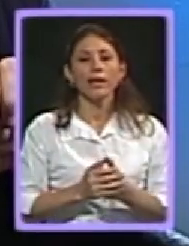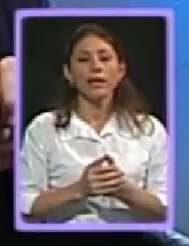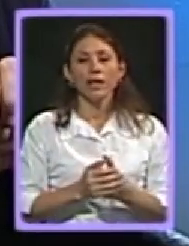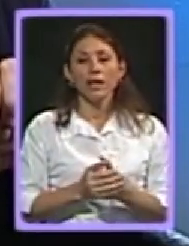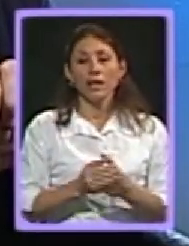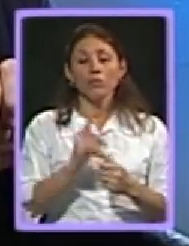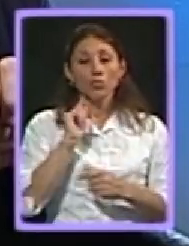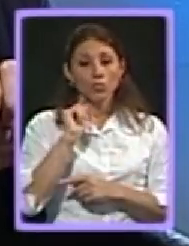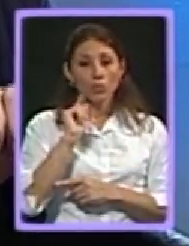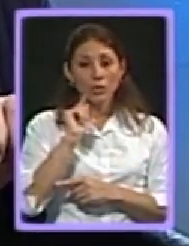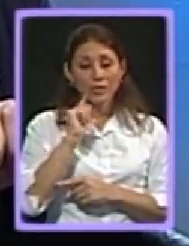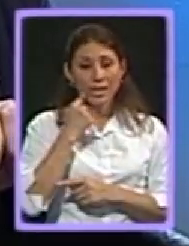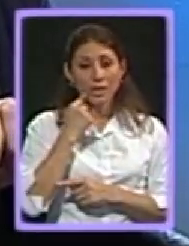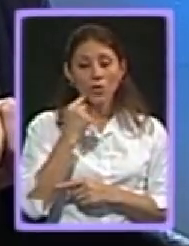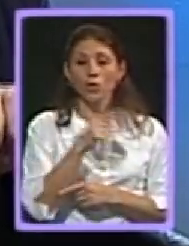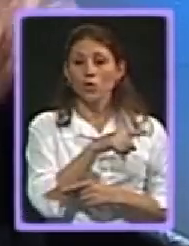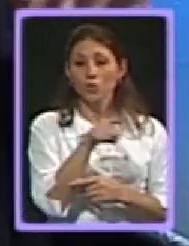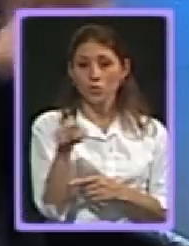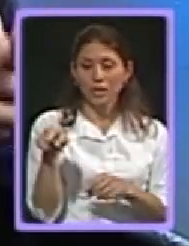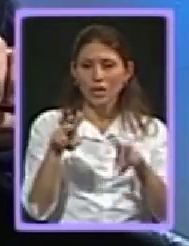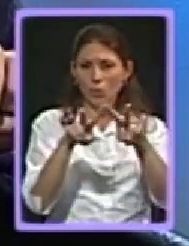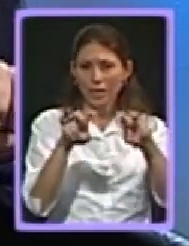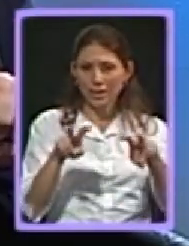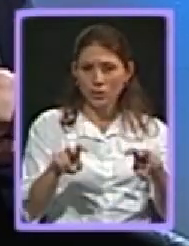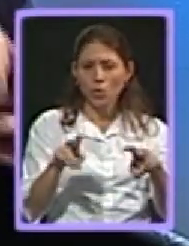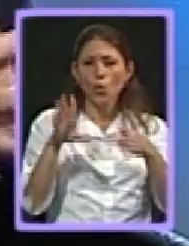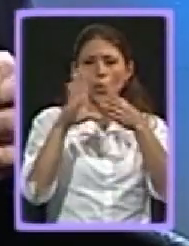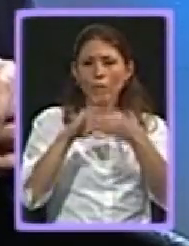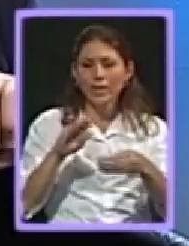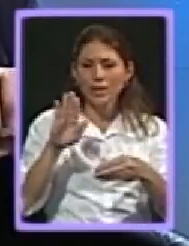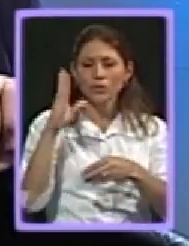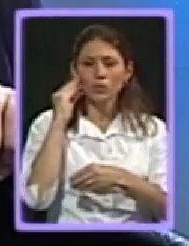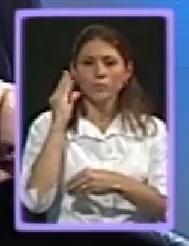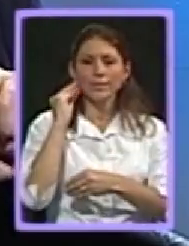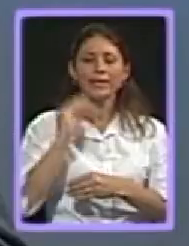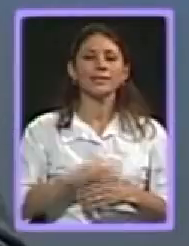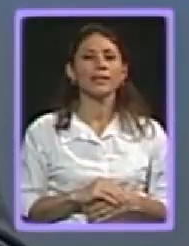es muy serio y ustedes lo analizaron en profundidad. Cuéntanos un poquito de esa experiencia.